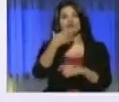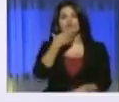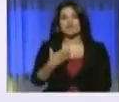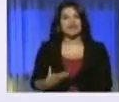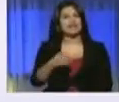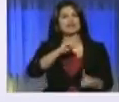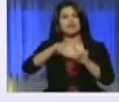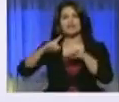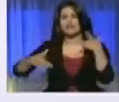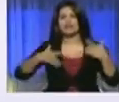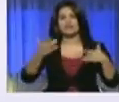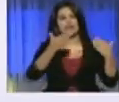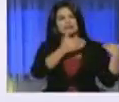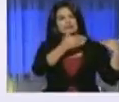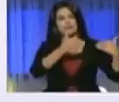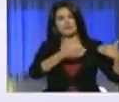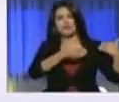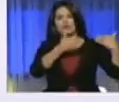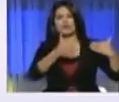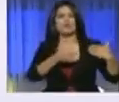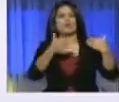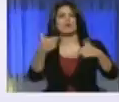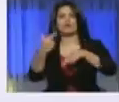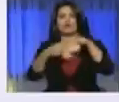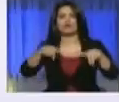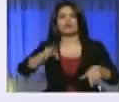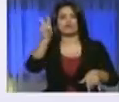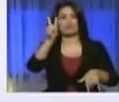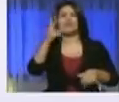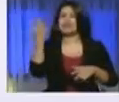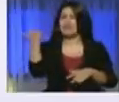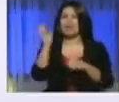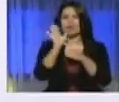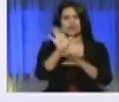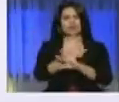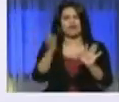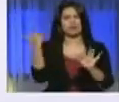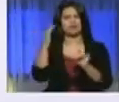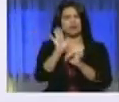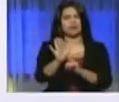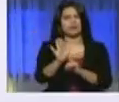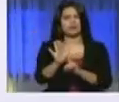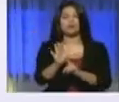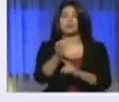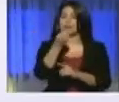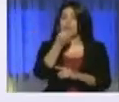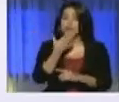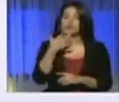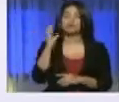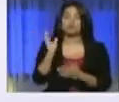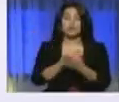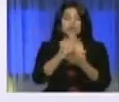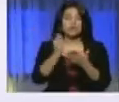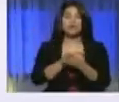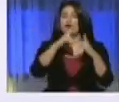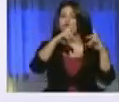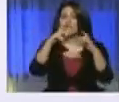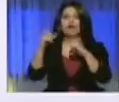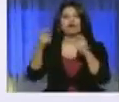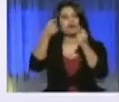las épocas de la Revolución. Ya este libro lo mostré el otro día, ¿verdad? Bueno, esto es un libro maravilloso de fotos,